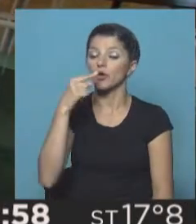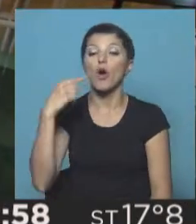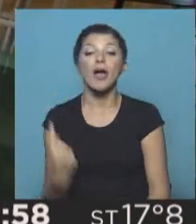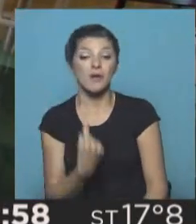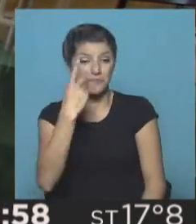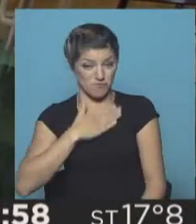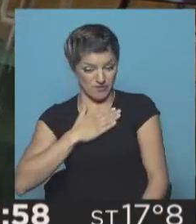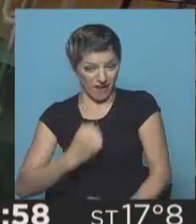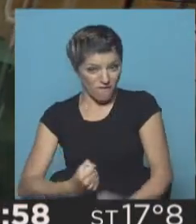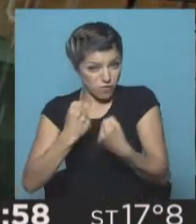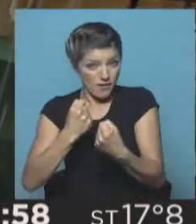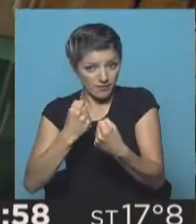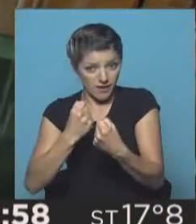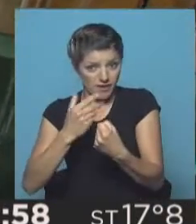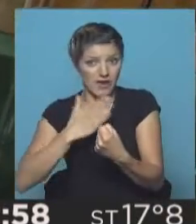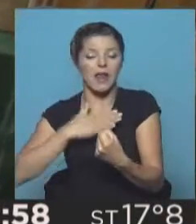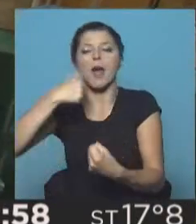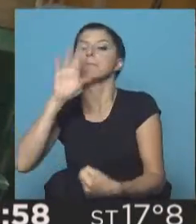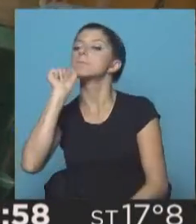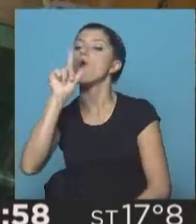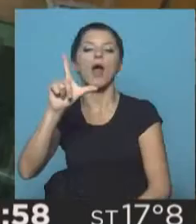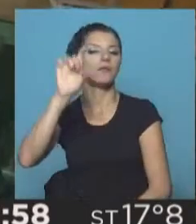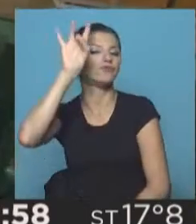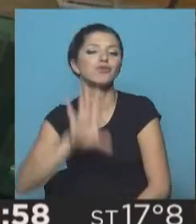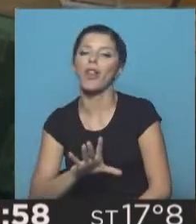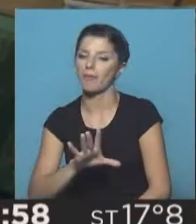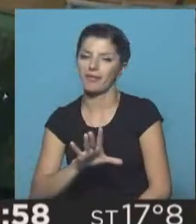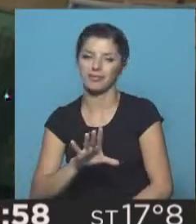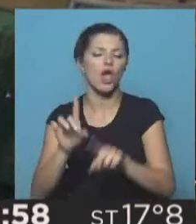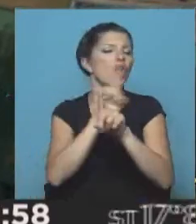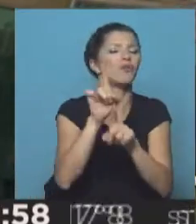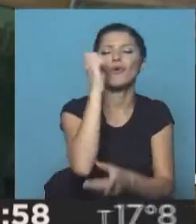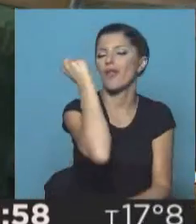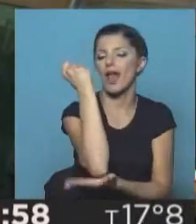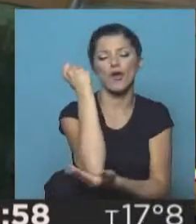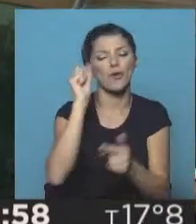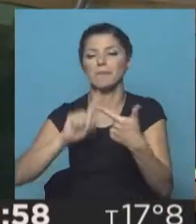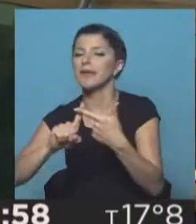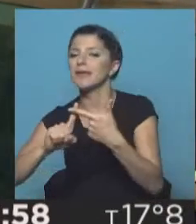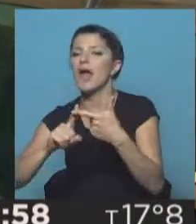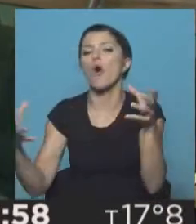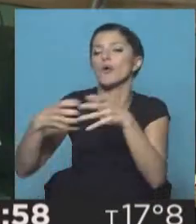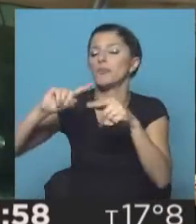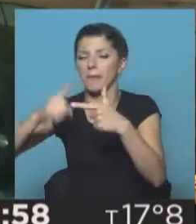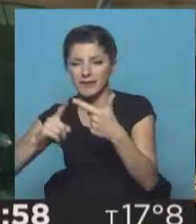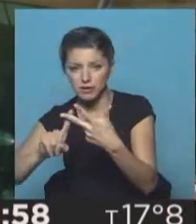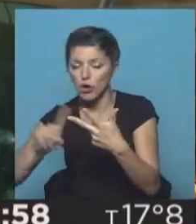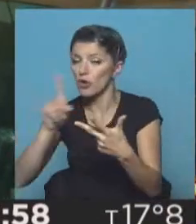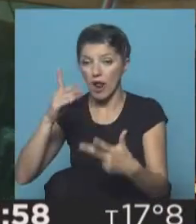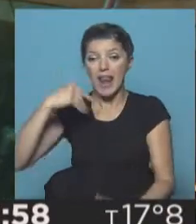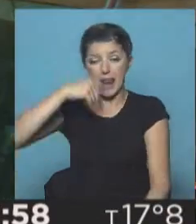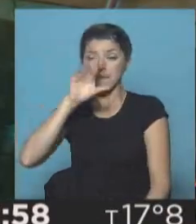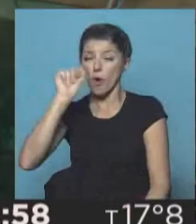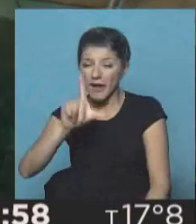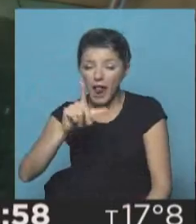fuerza es nuestra fuerza moral. No es ni nuestra fuerza económica, ni nuestra organización política, es nuestra fuerza moral,